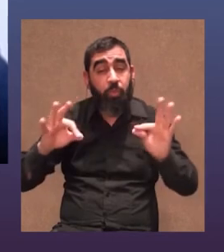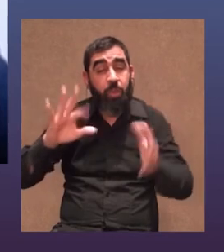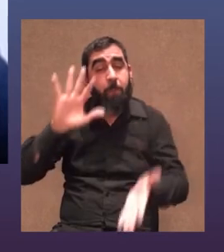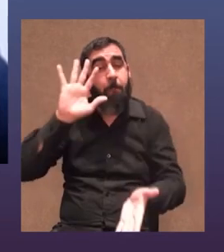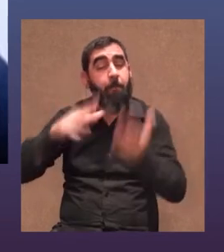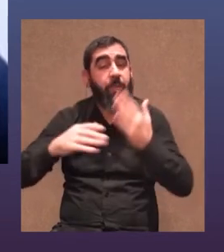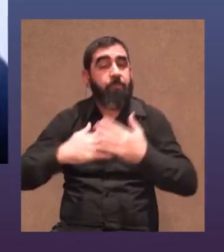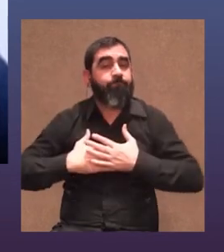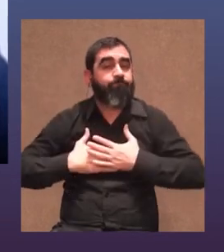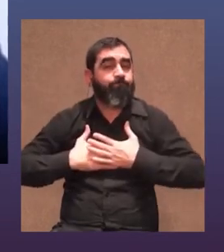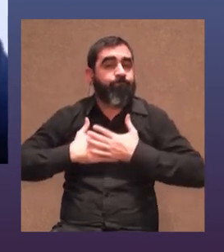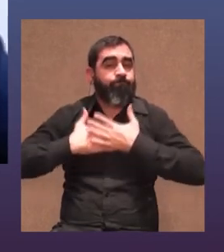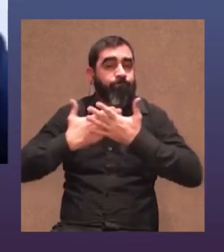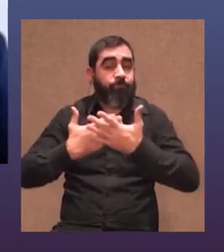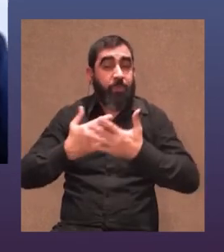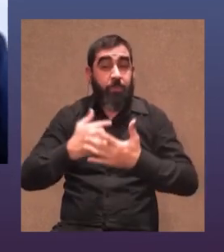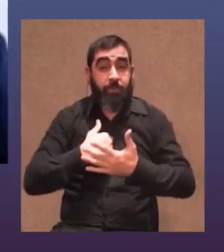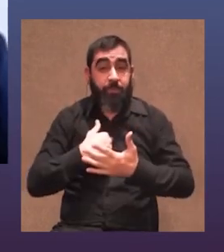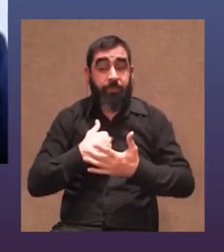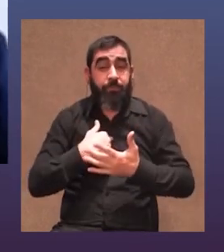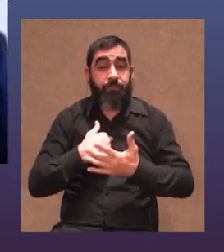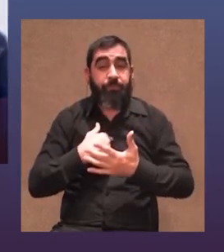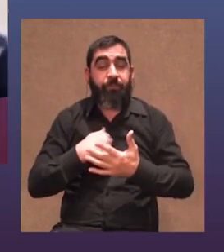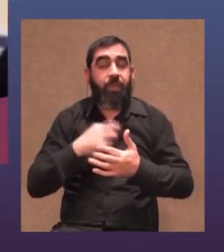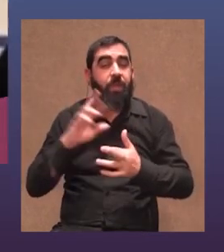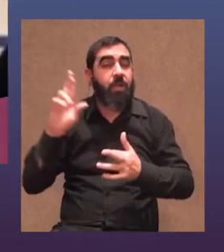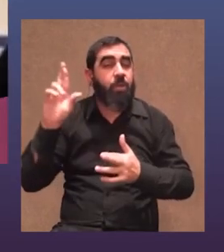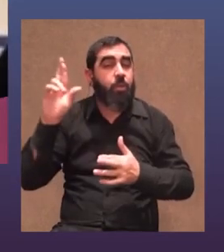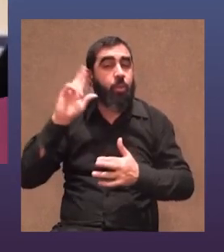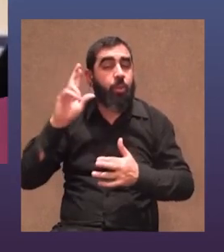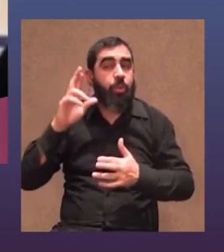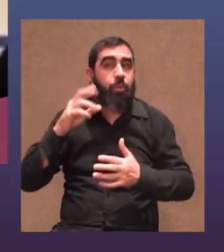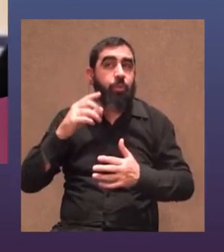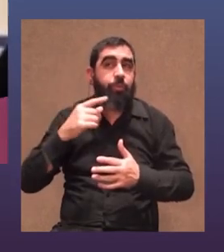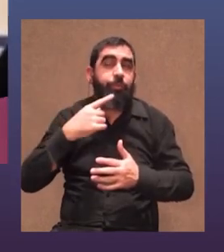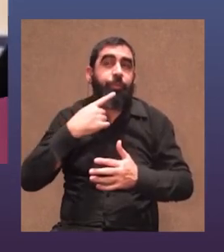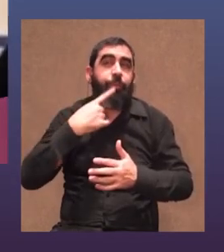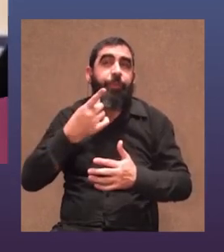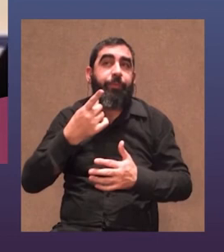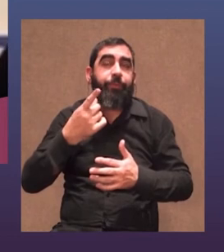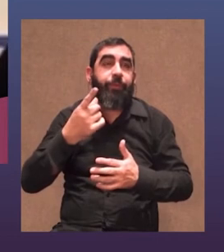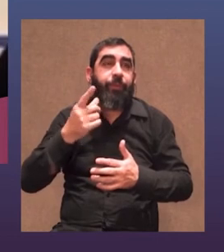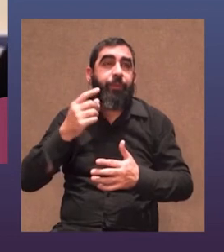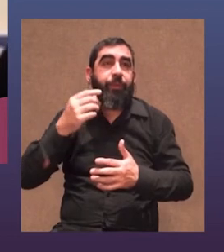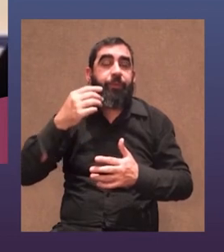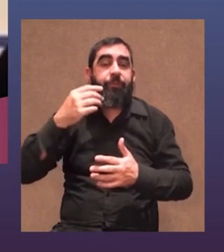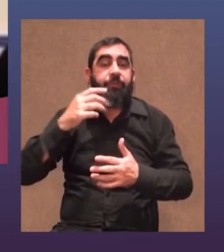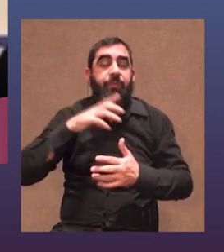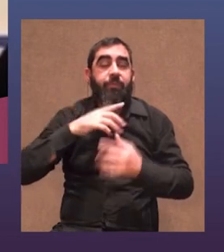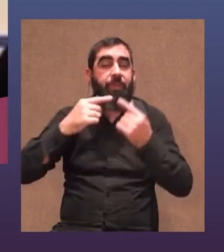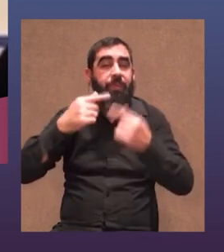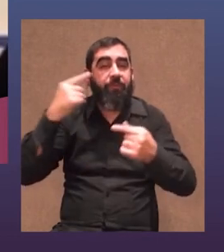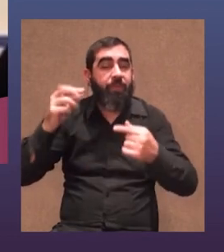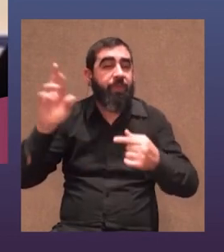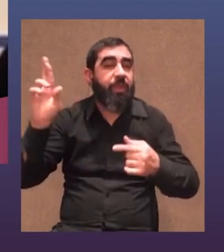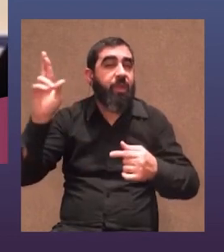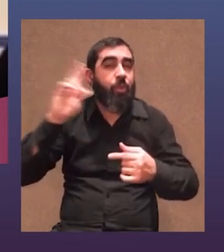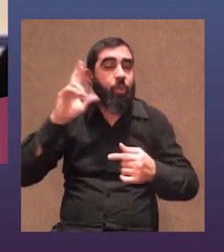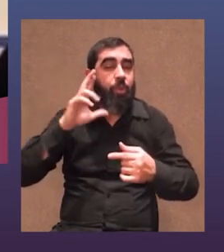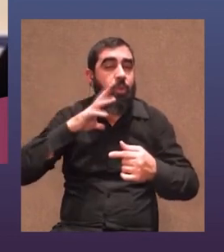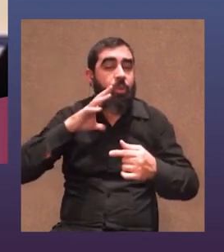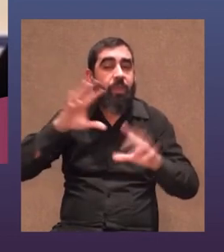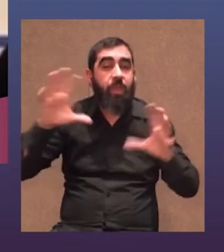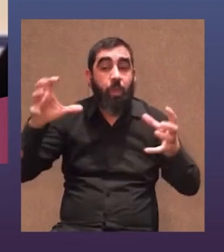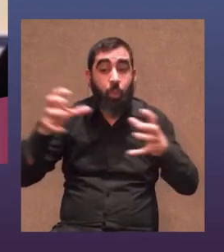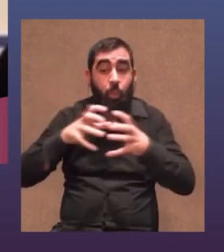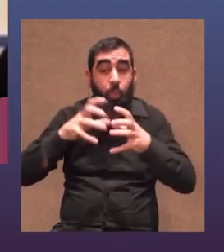más me conmueve es el sonido, no sé cómo ya Margarita hablaba de Bruckner y demás, el sonido sinfónico es